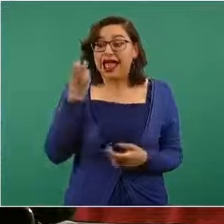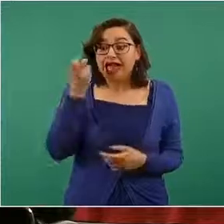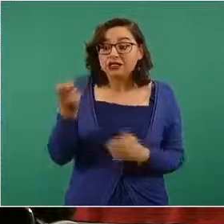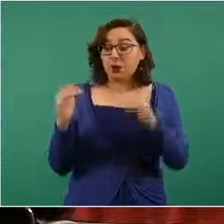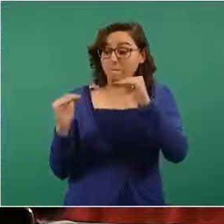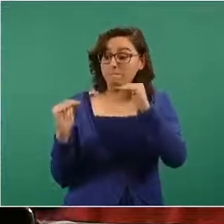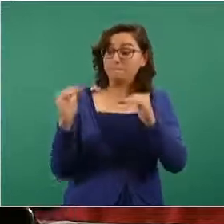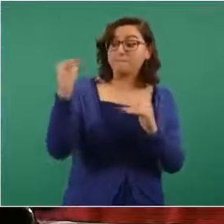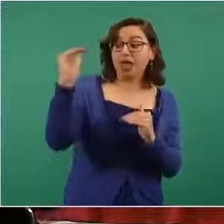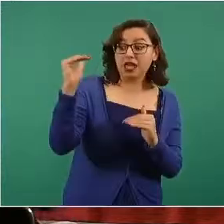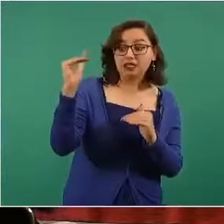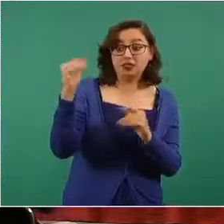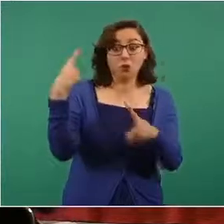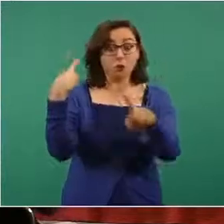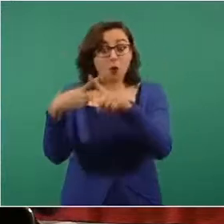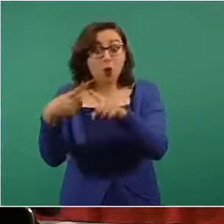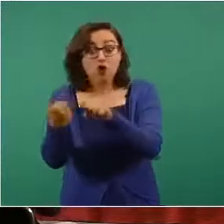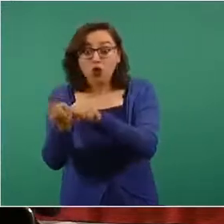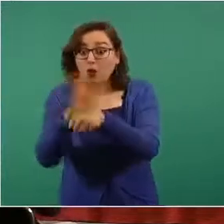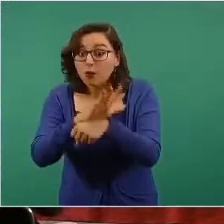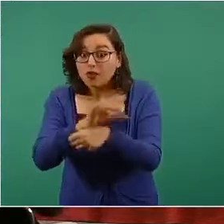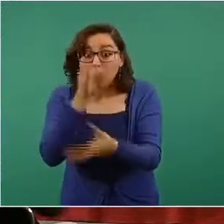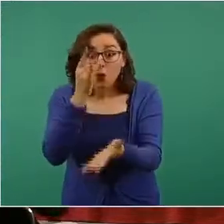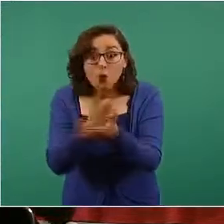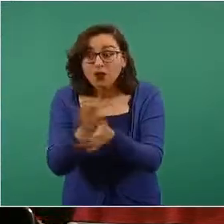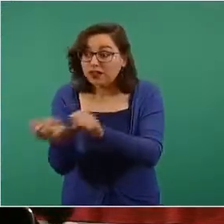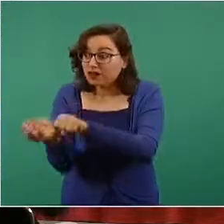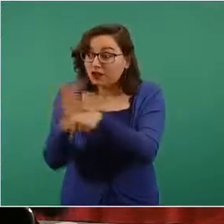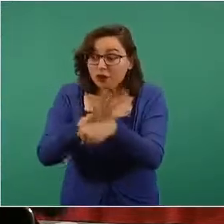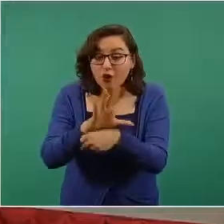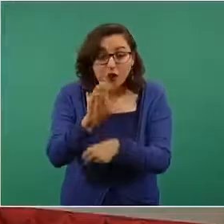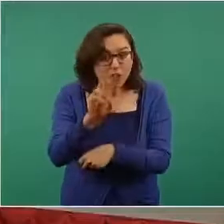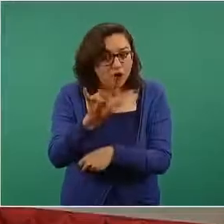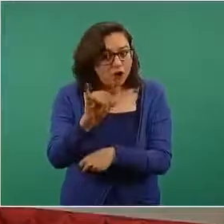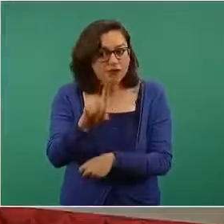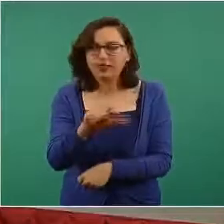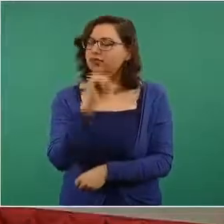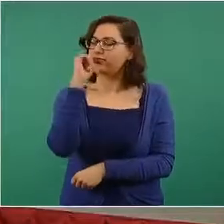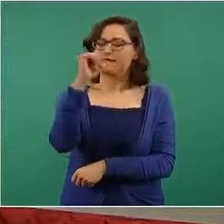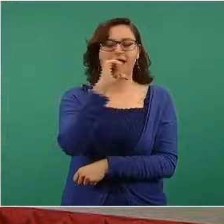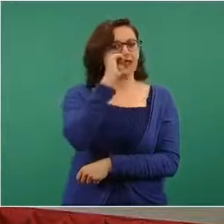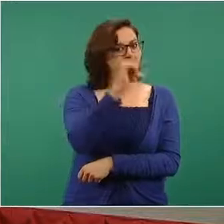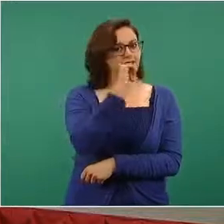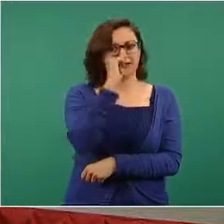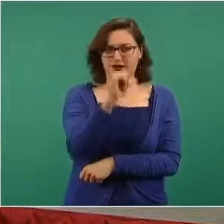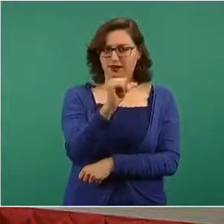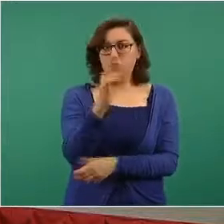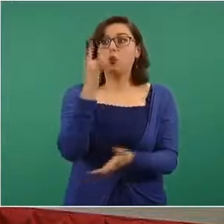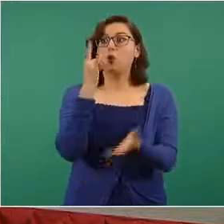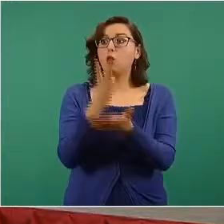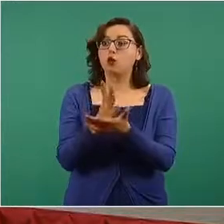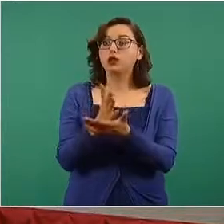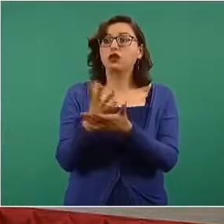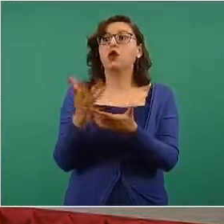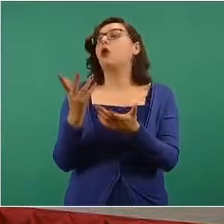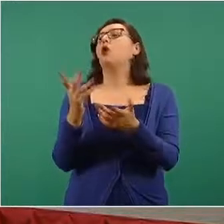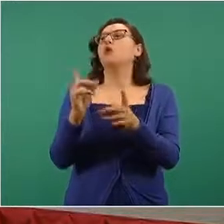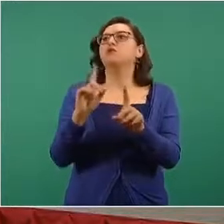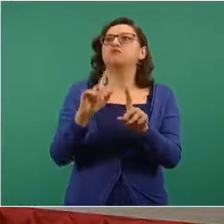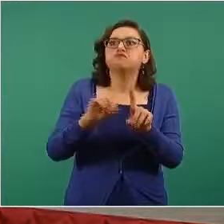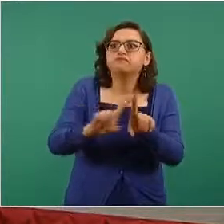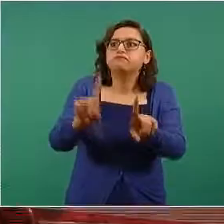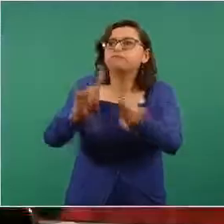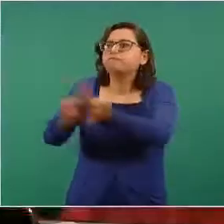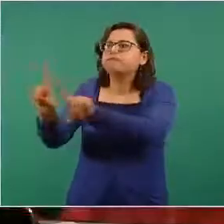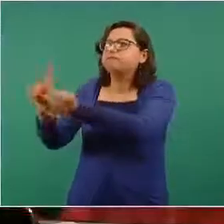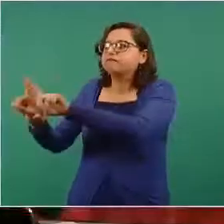factor. No es exclusivo de COVID, y esto es un dato muy importante, porque a veces se ha tratado de utilizar todas las muertes que se calculan